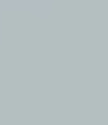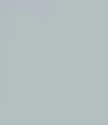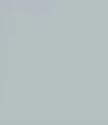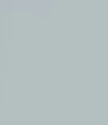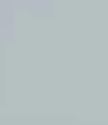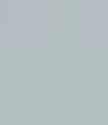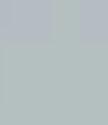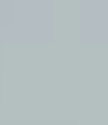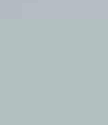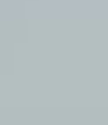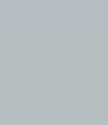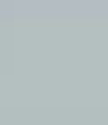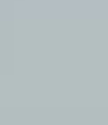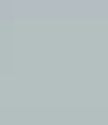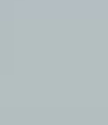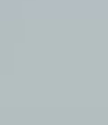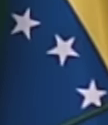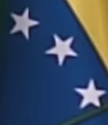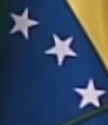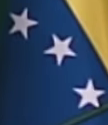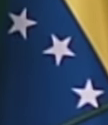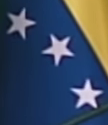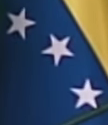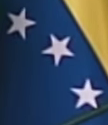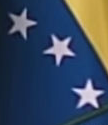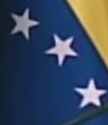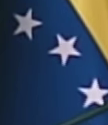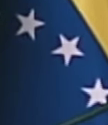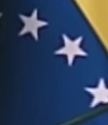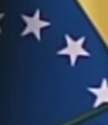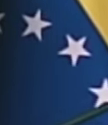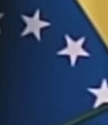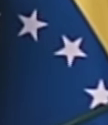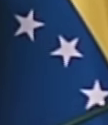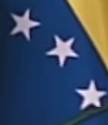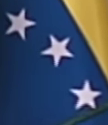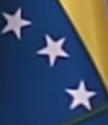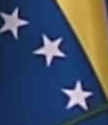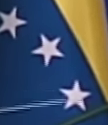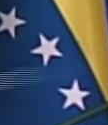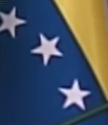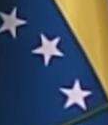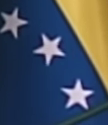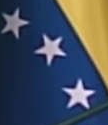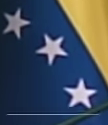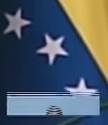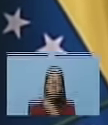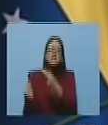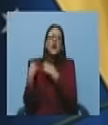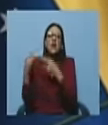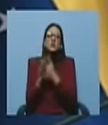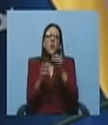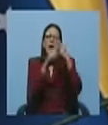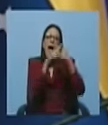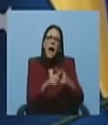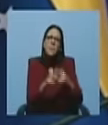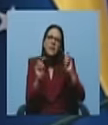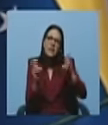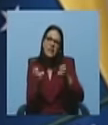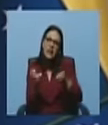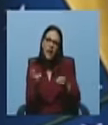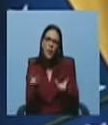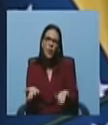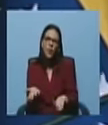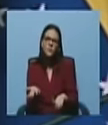un gran poder para decidir y para el manejo de recursos. Algunos le dicen que es un gestor, otros que era el administrador